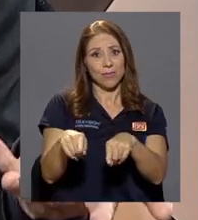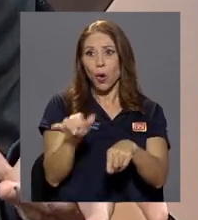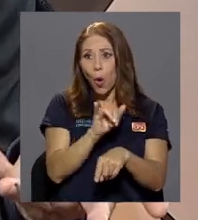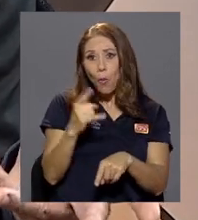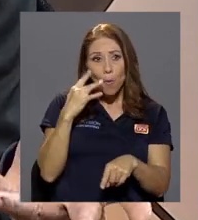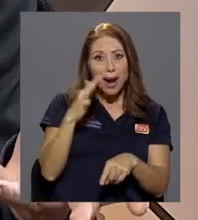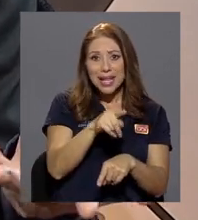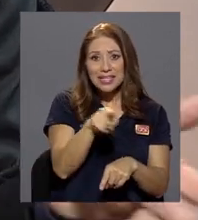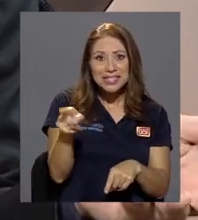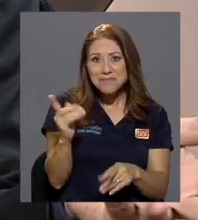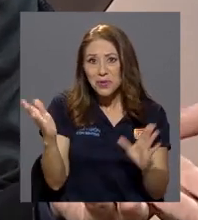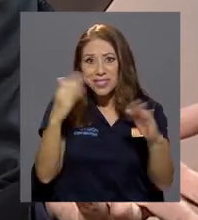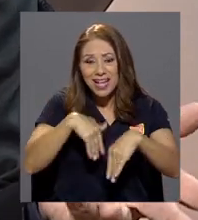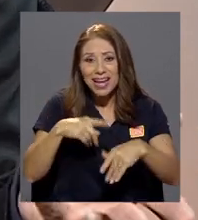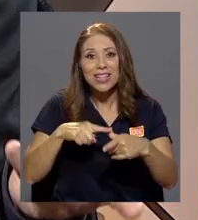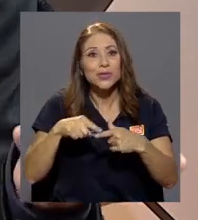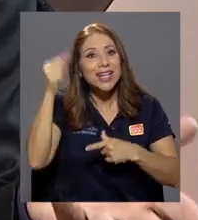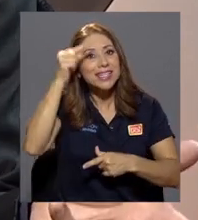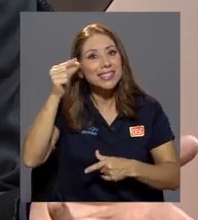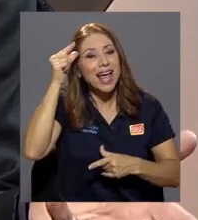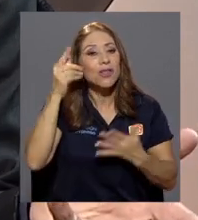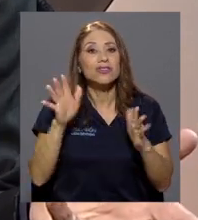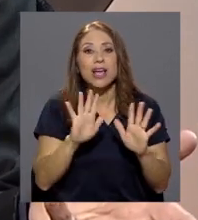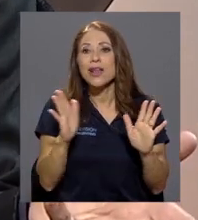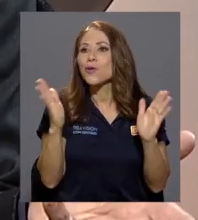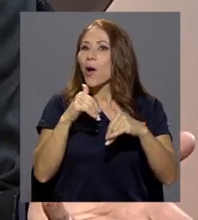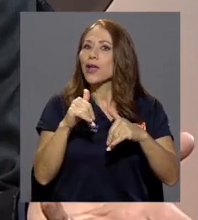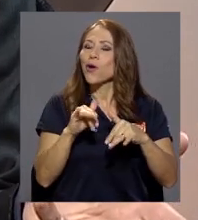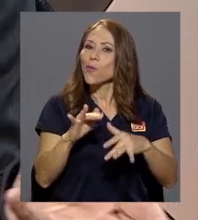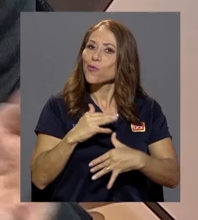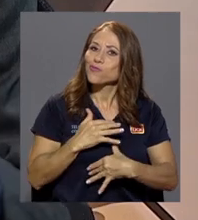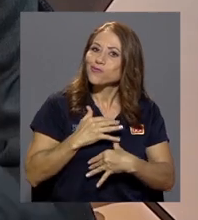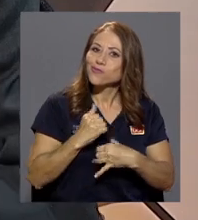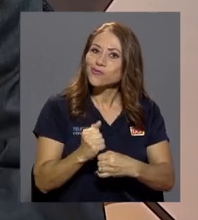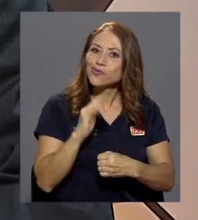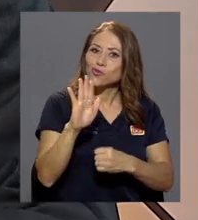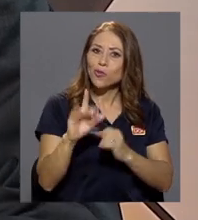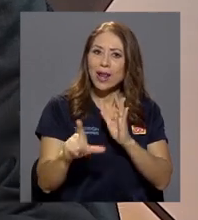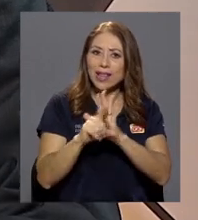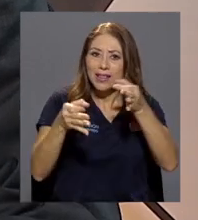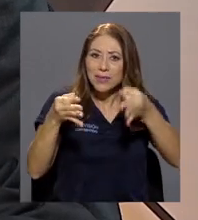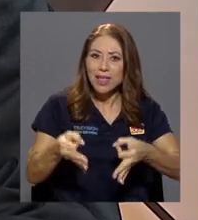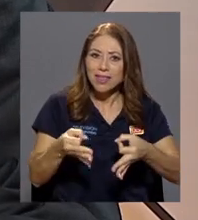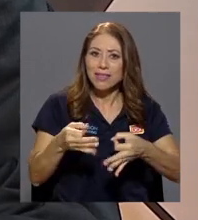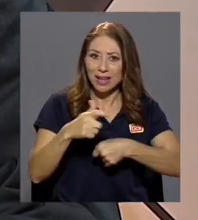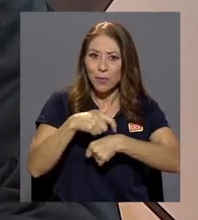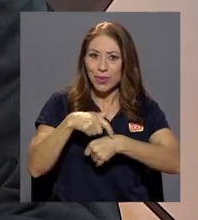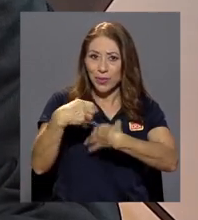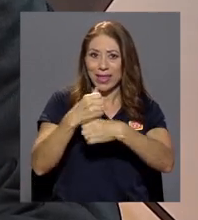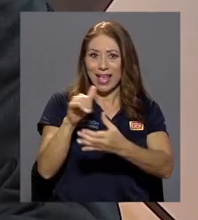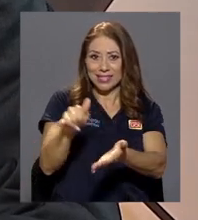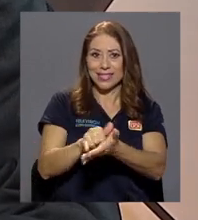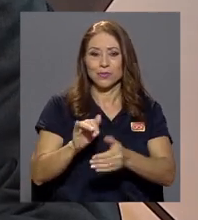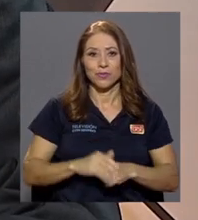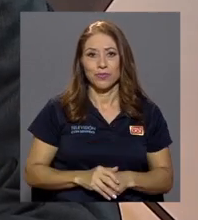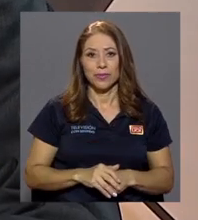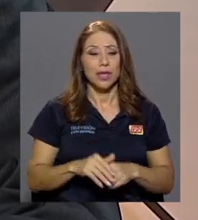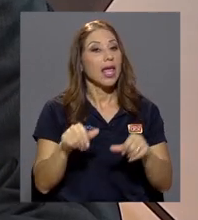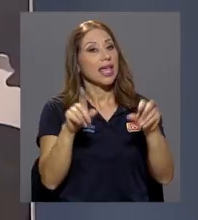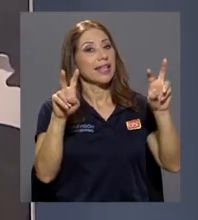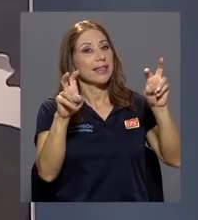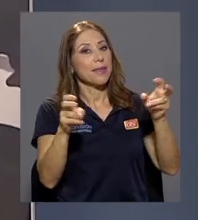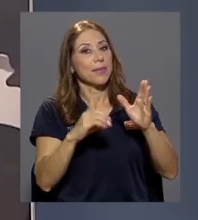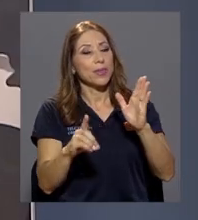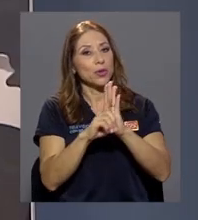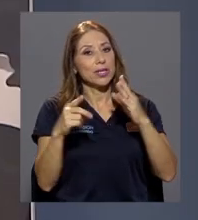aparece no estarlo el estado sencillamente pierde su legitimidad a la hora de decretar esas prisiones en